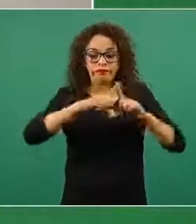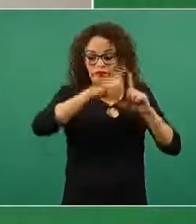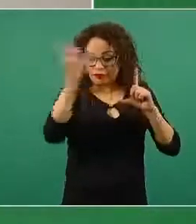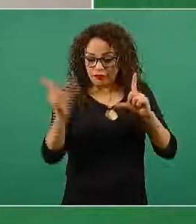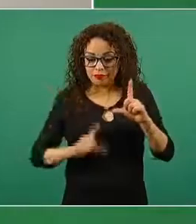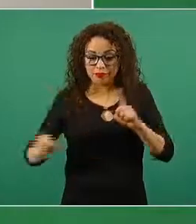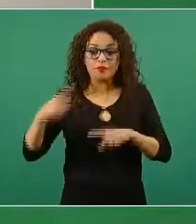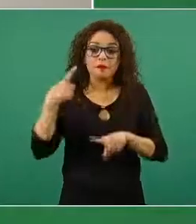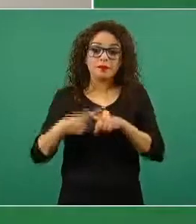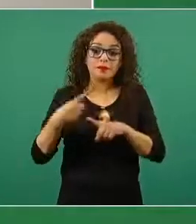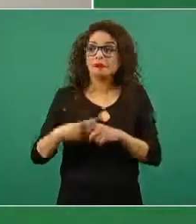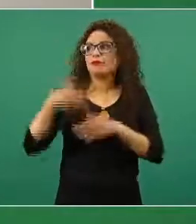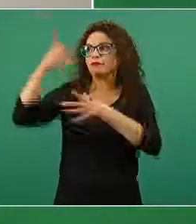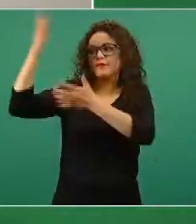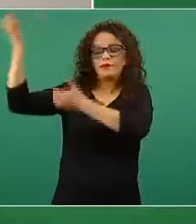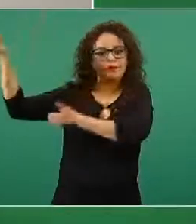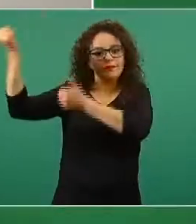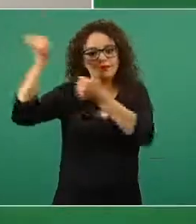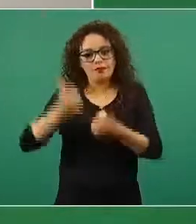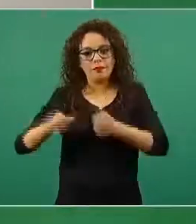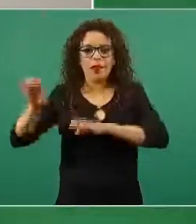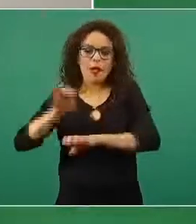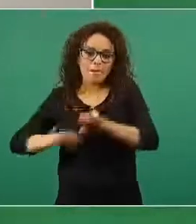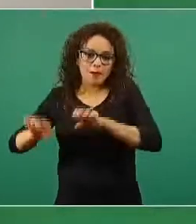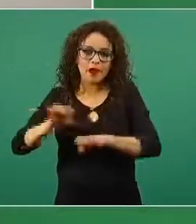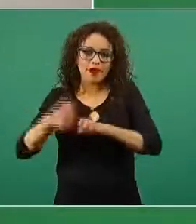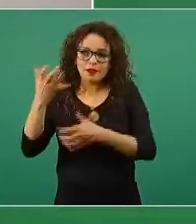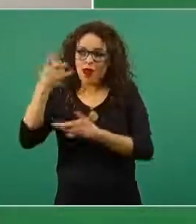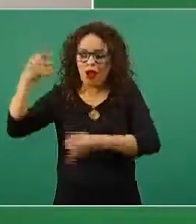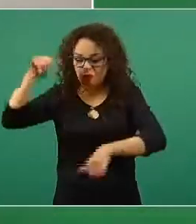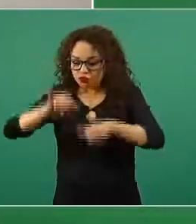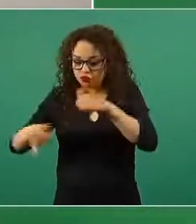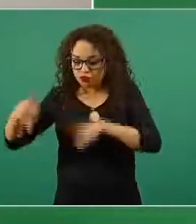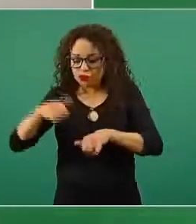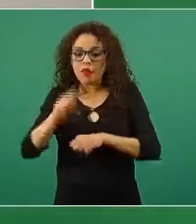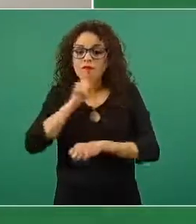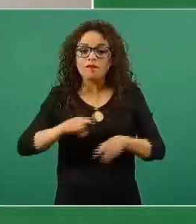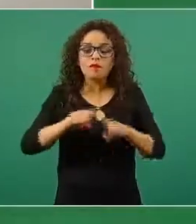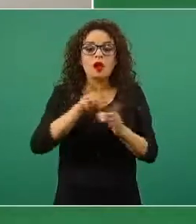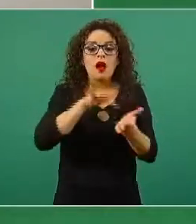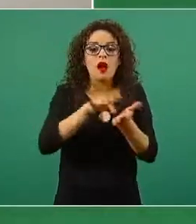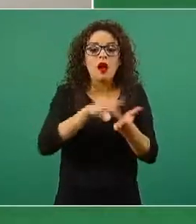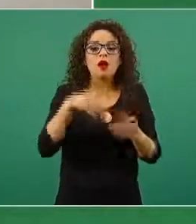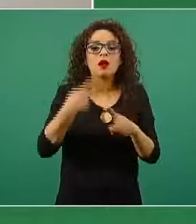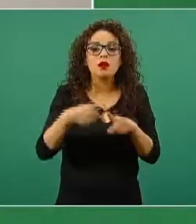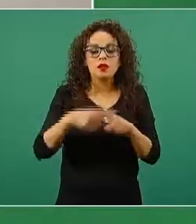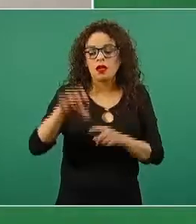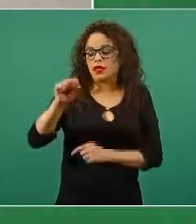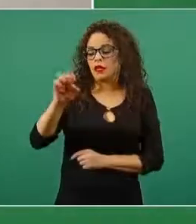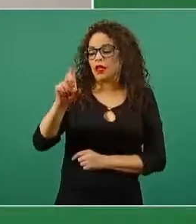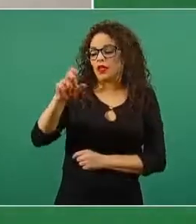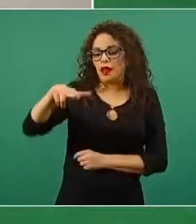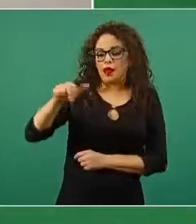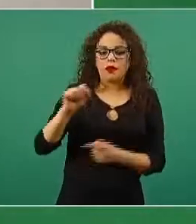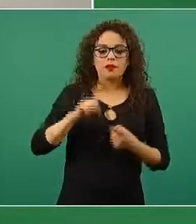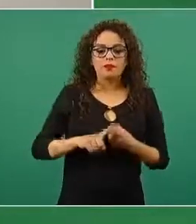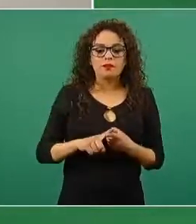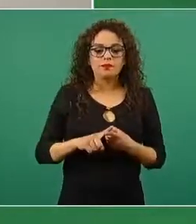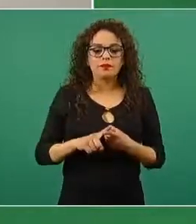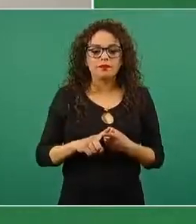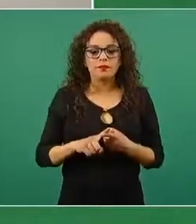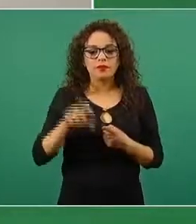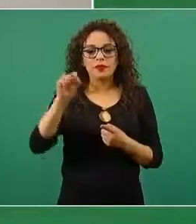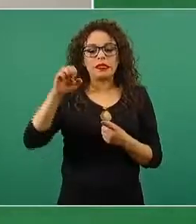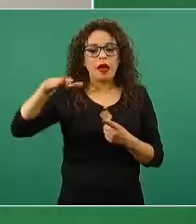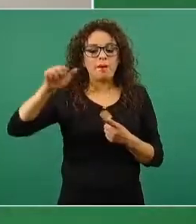casas productoras de las vacunas, como el apoyo que tenemos de la Secretaría de la Defensa Nacional, la